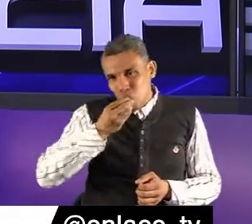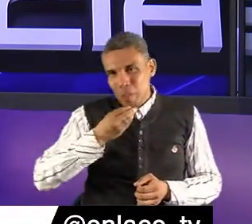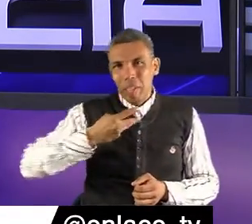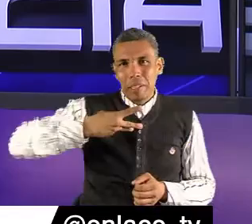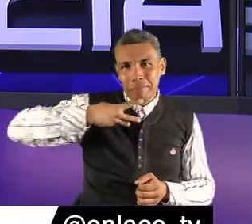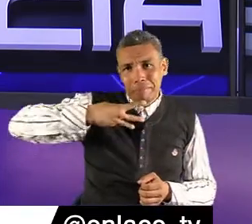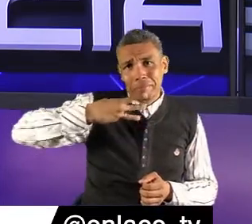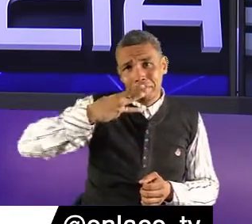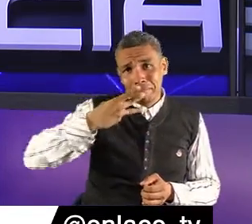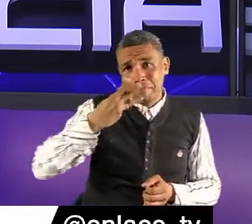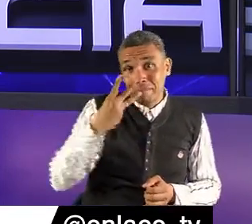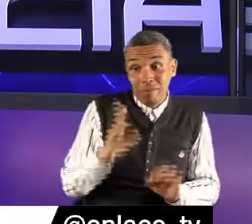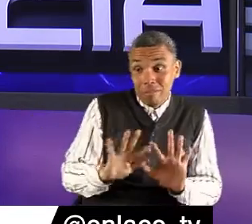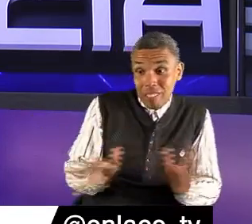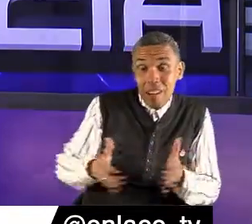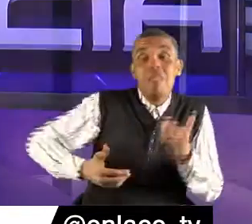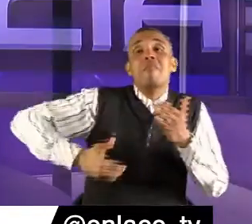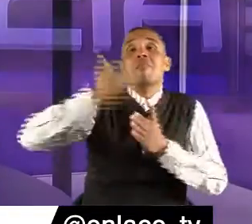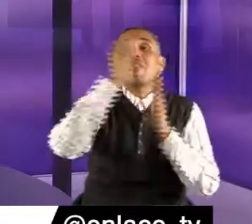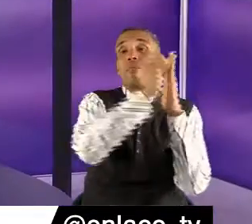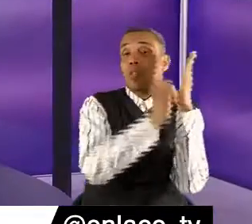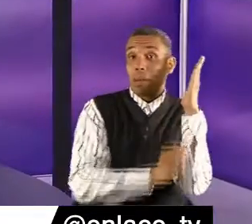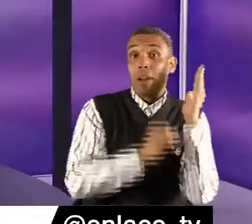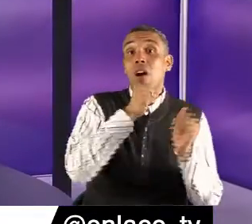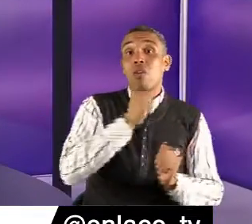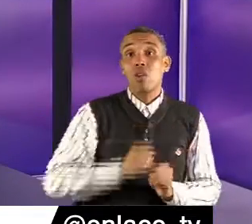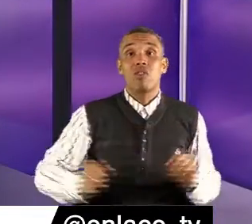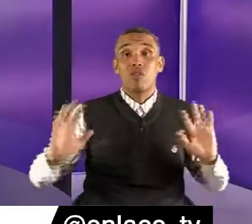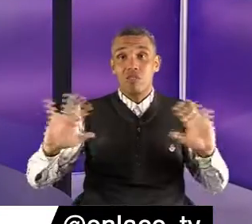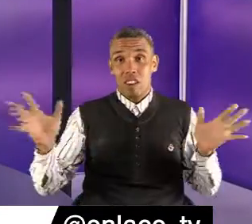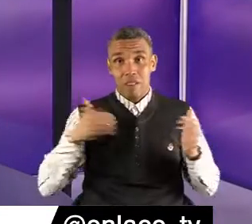detalles. Neila, adelante. Muy buenas tardes para usted.